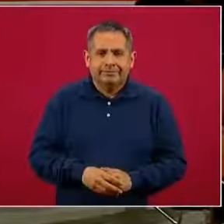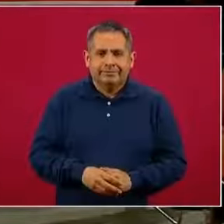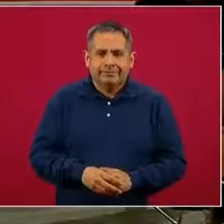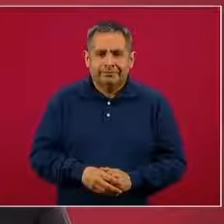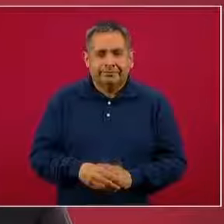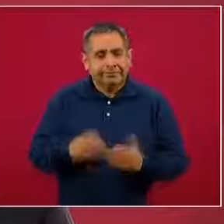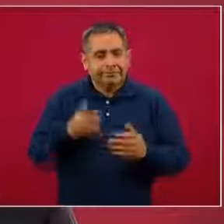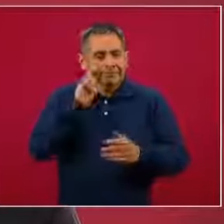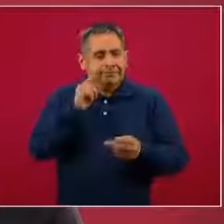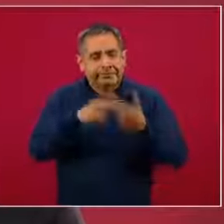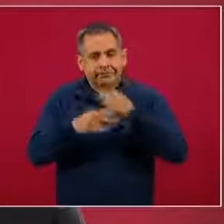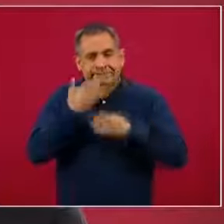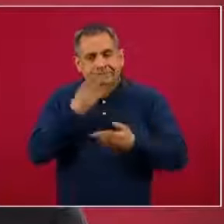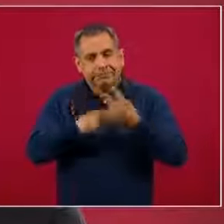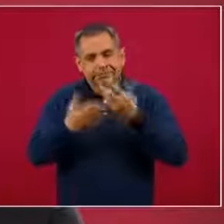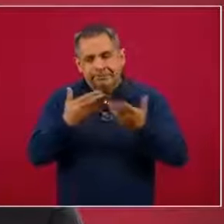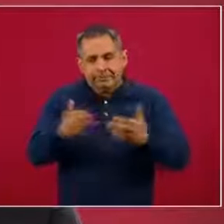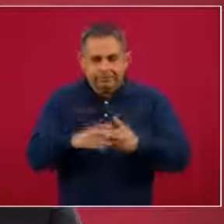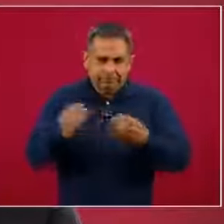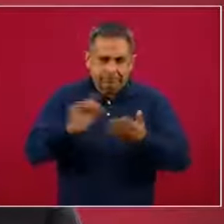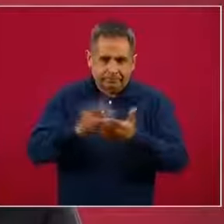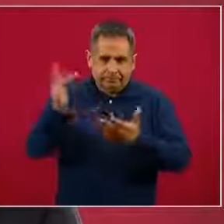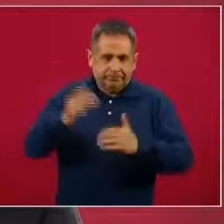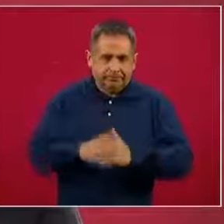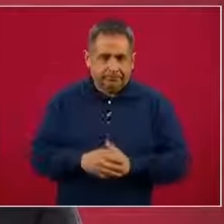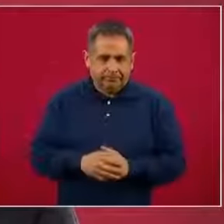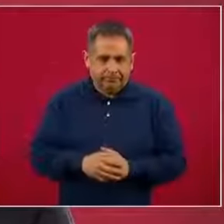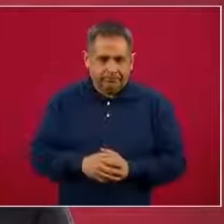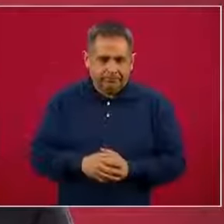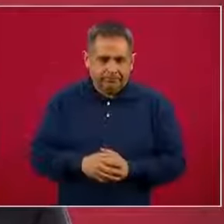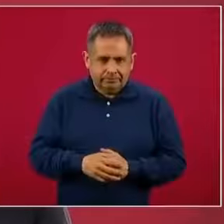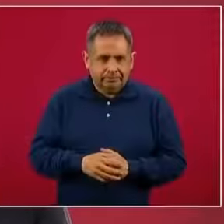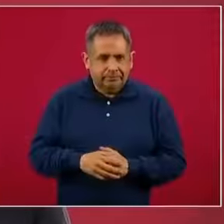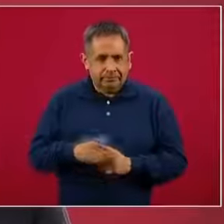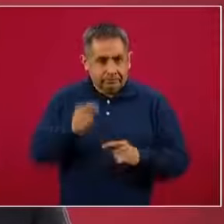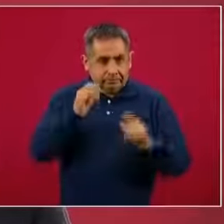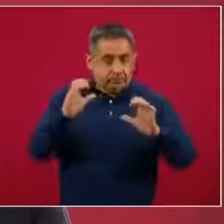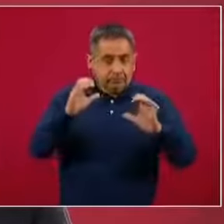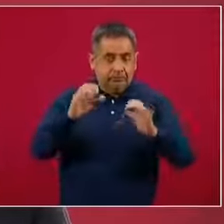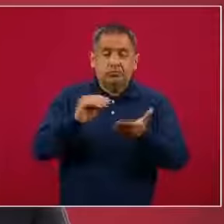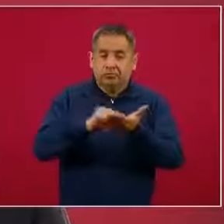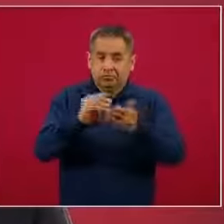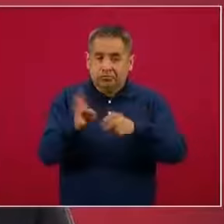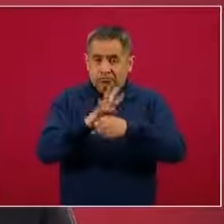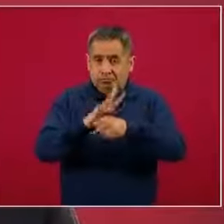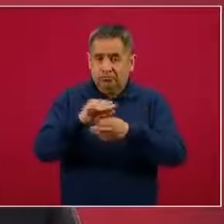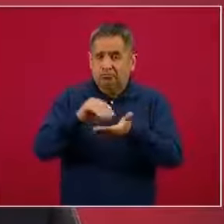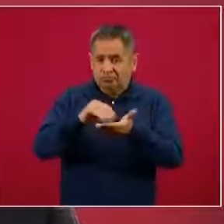Si quiere venir mañana, bienvenida. Muchas gracias. Sigamos atentos, la epidemia continúa.